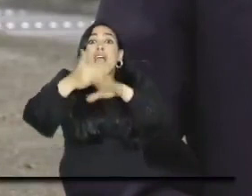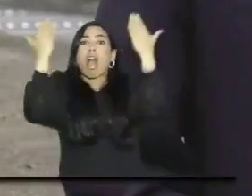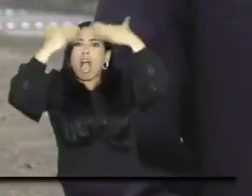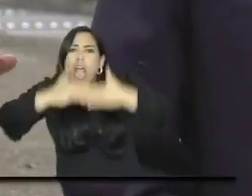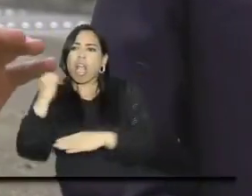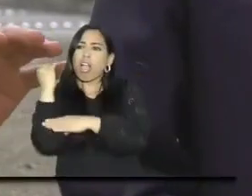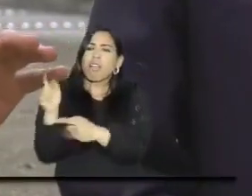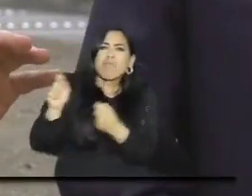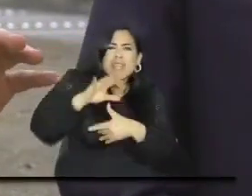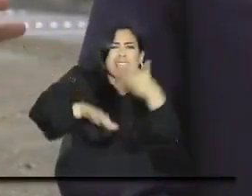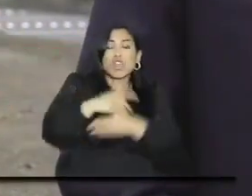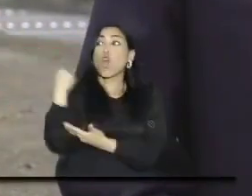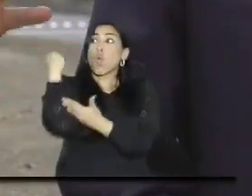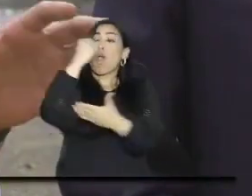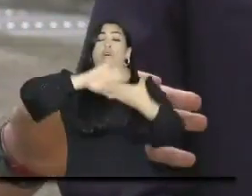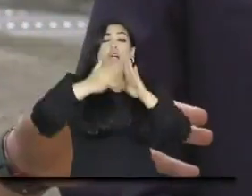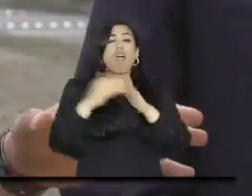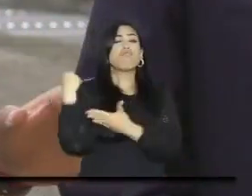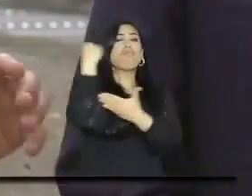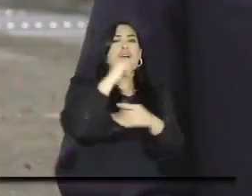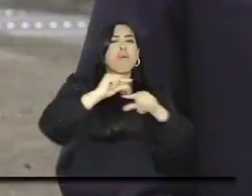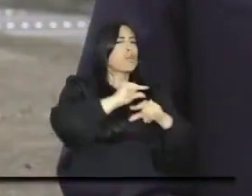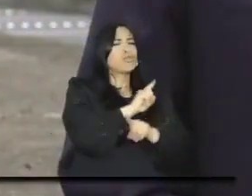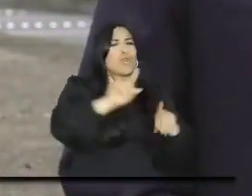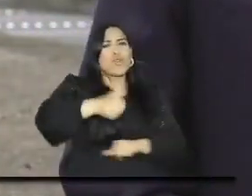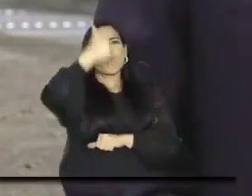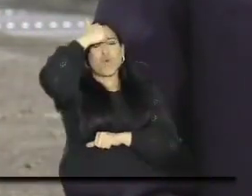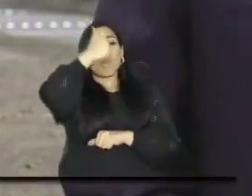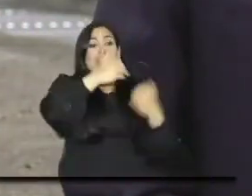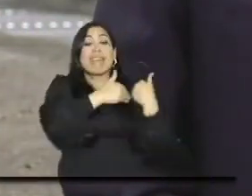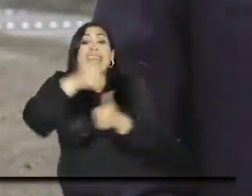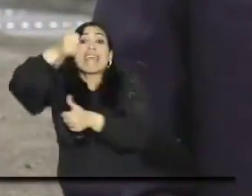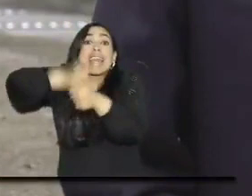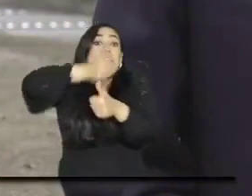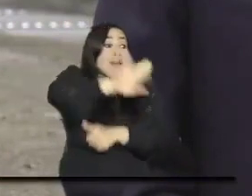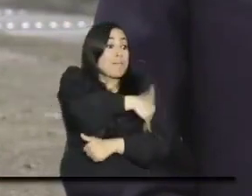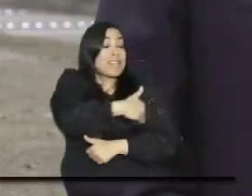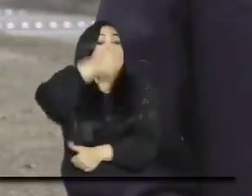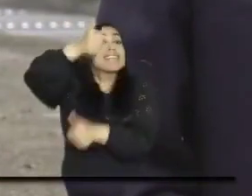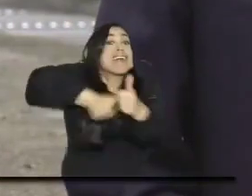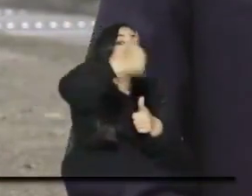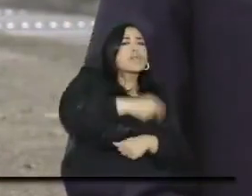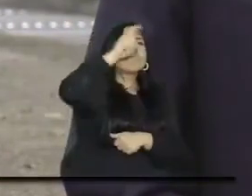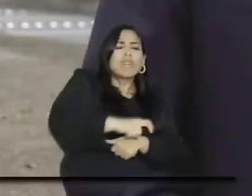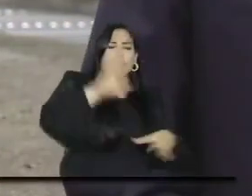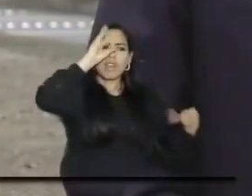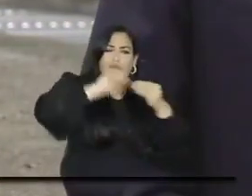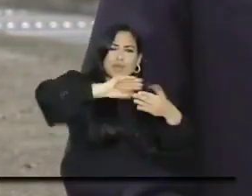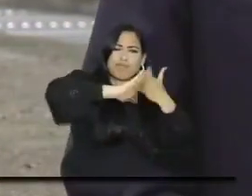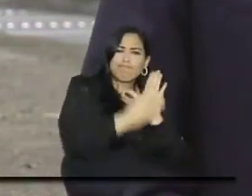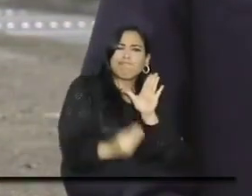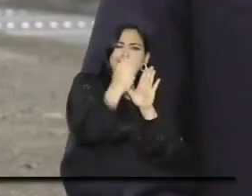Se acaba el archipiélago institucional, el desorden de invertir en paz, y en cabeza del alto comisionado, cada ministerio va a hacer lo que le corresponde